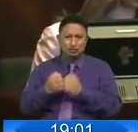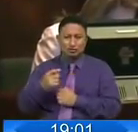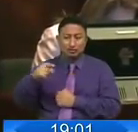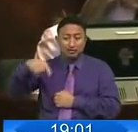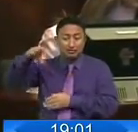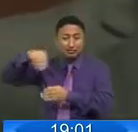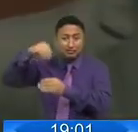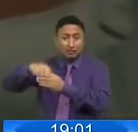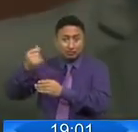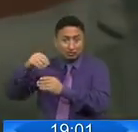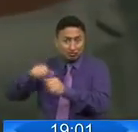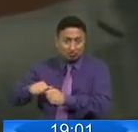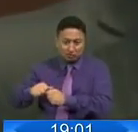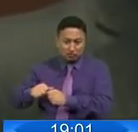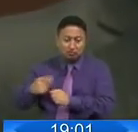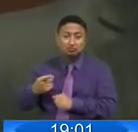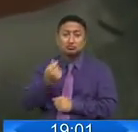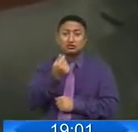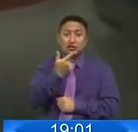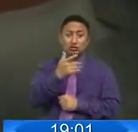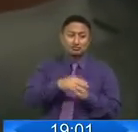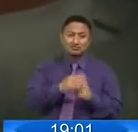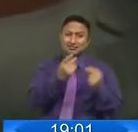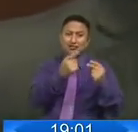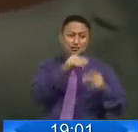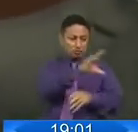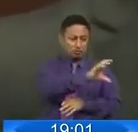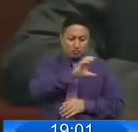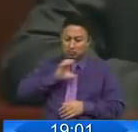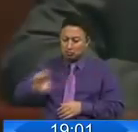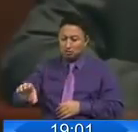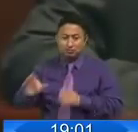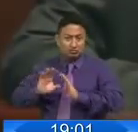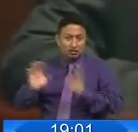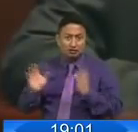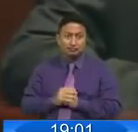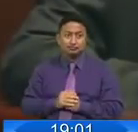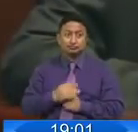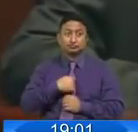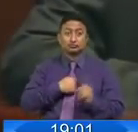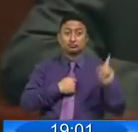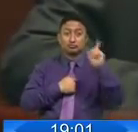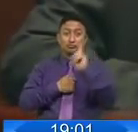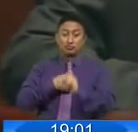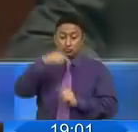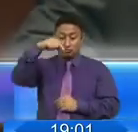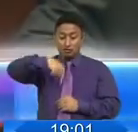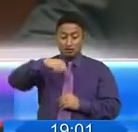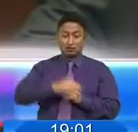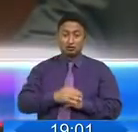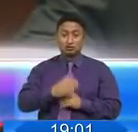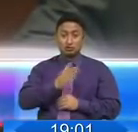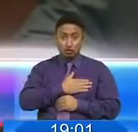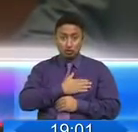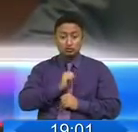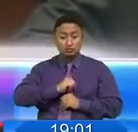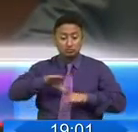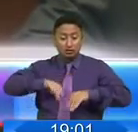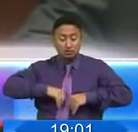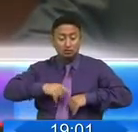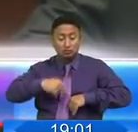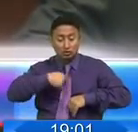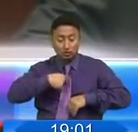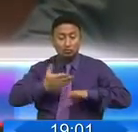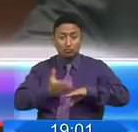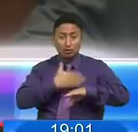Fondo de Reconstrucción, pues el dinero fue repuesto de manera inmediata. Yo estoy aquí haciéndome responsable de mis